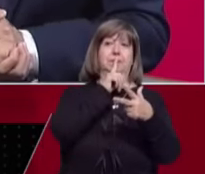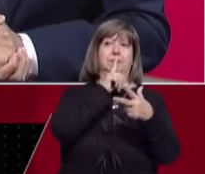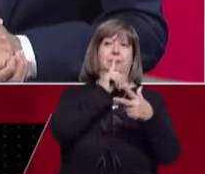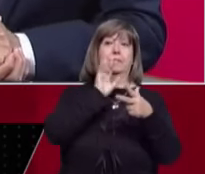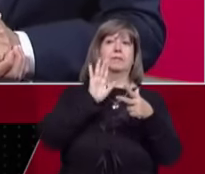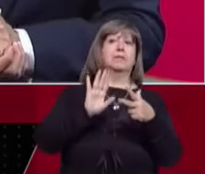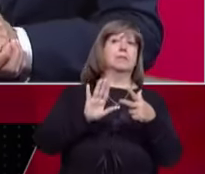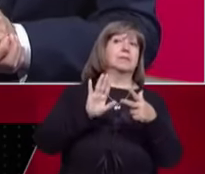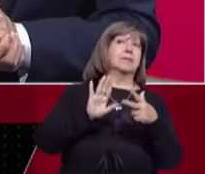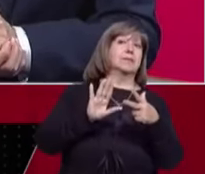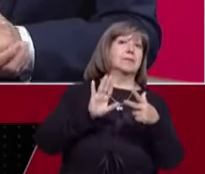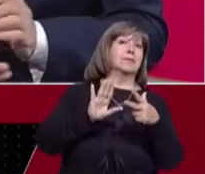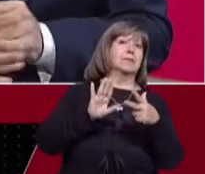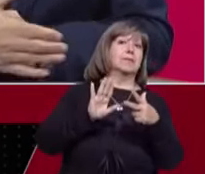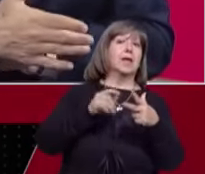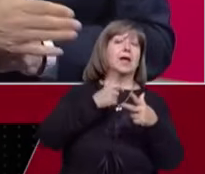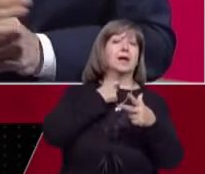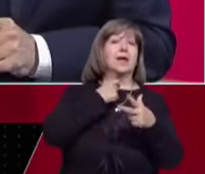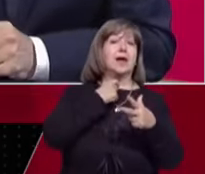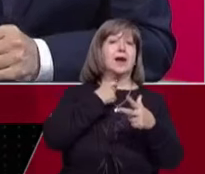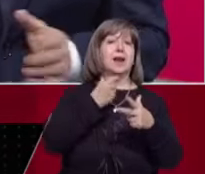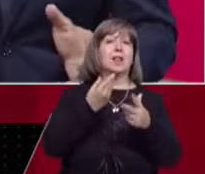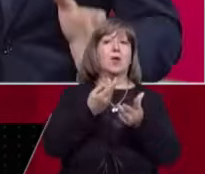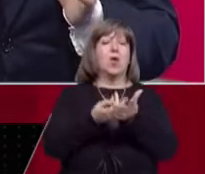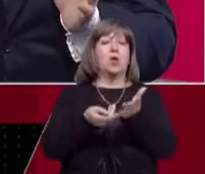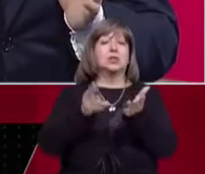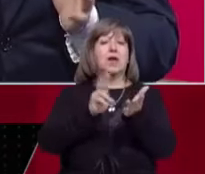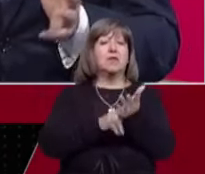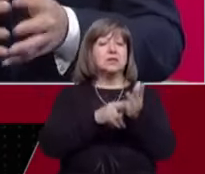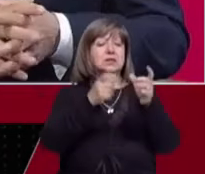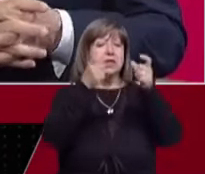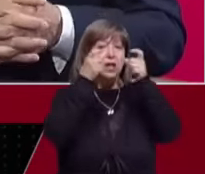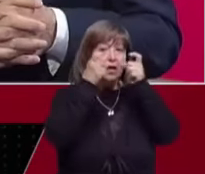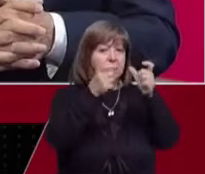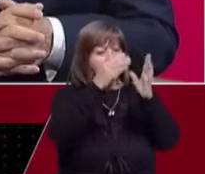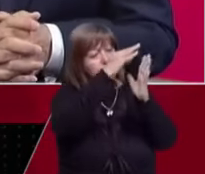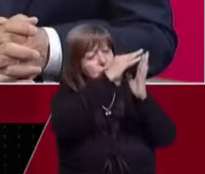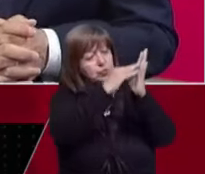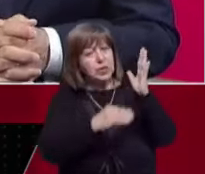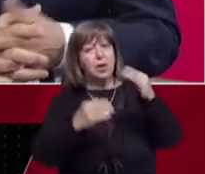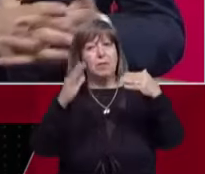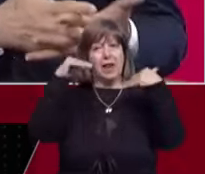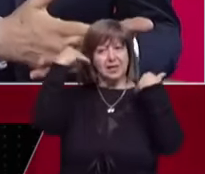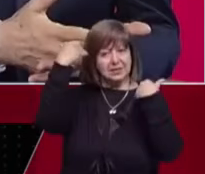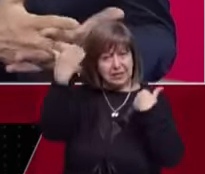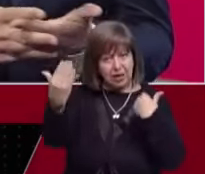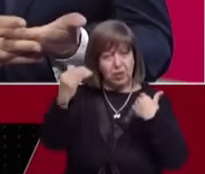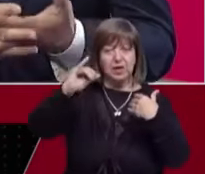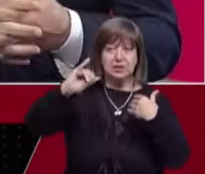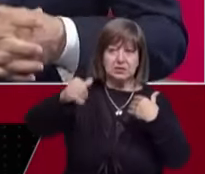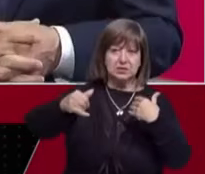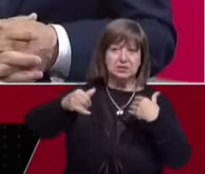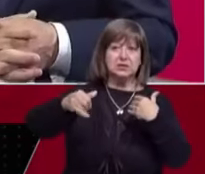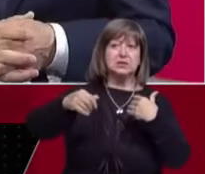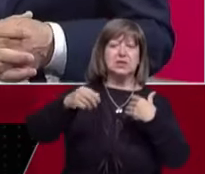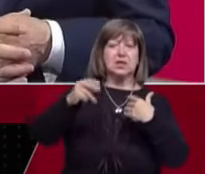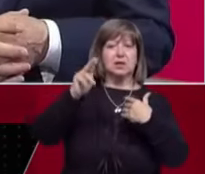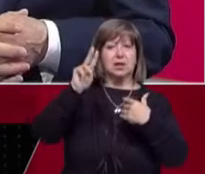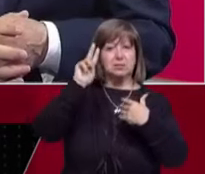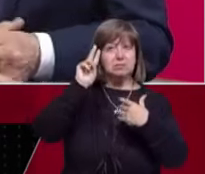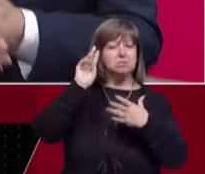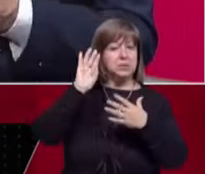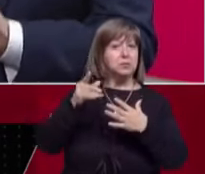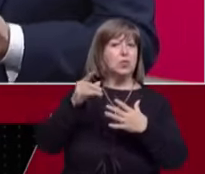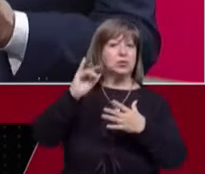ver un raconto de todas las actas para recién entonces saludar el triunfo o no de